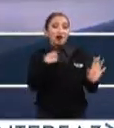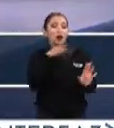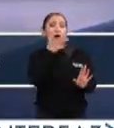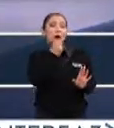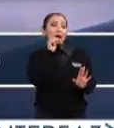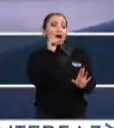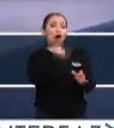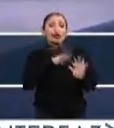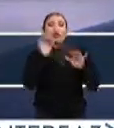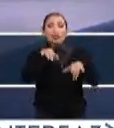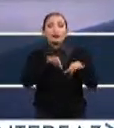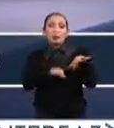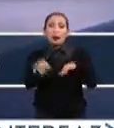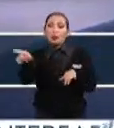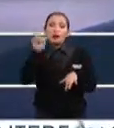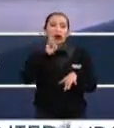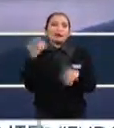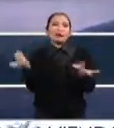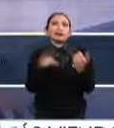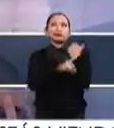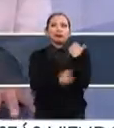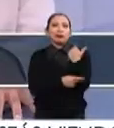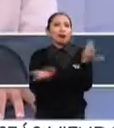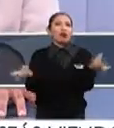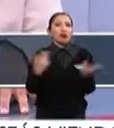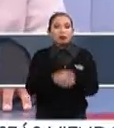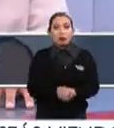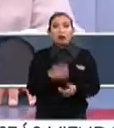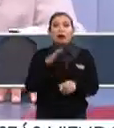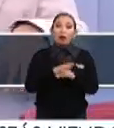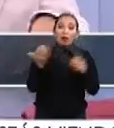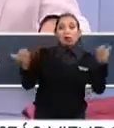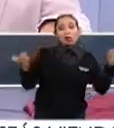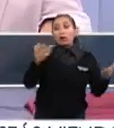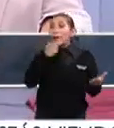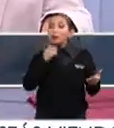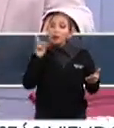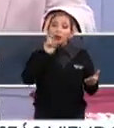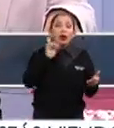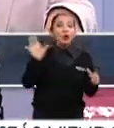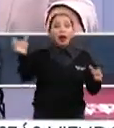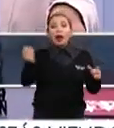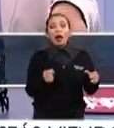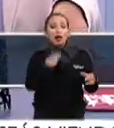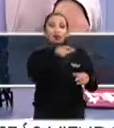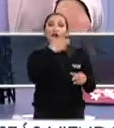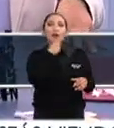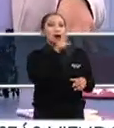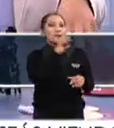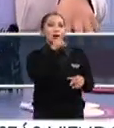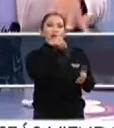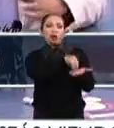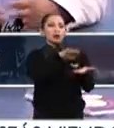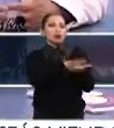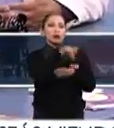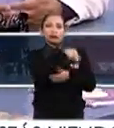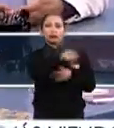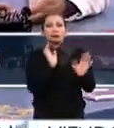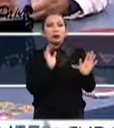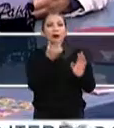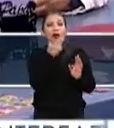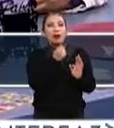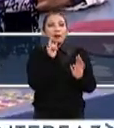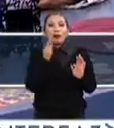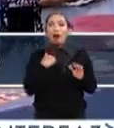si pones en una balanza quién contratas, a un hombre o una mujer, pues te va a decir siempre por el hombre, ¿no? Porque el hombre muchas veces